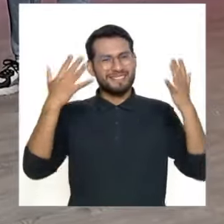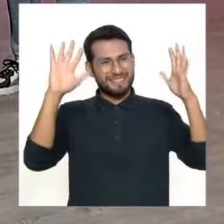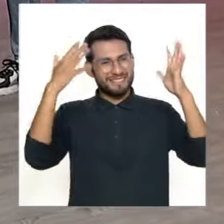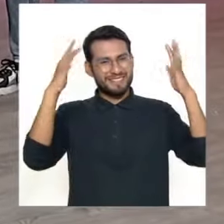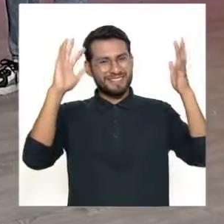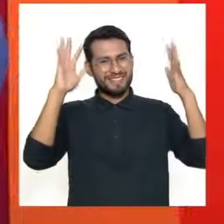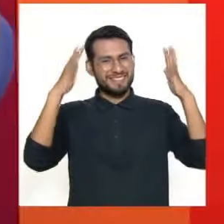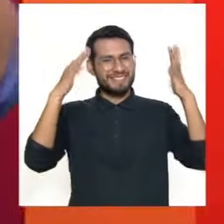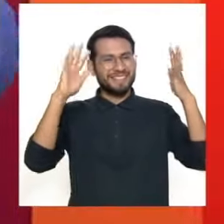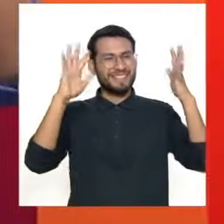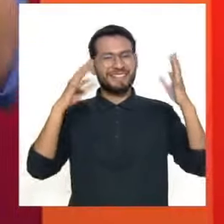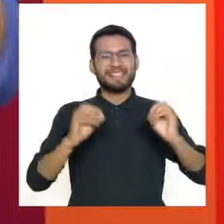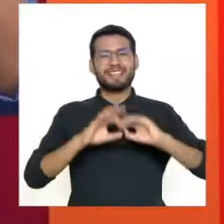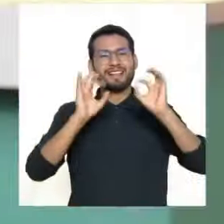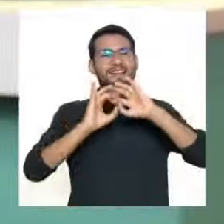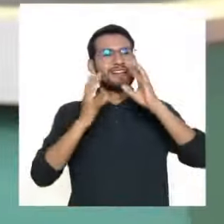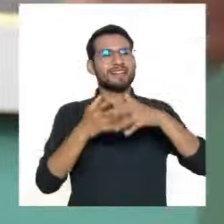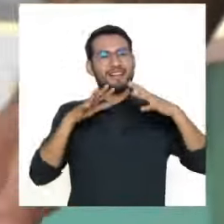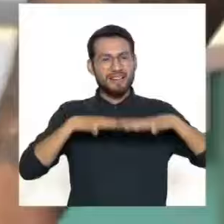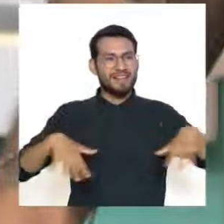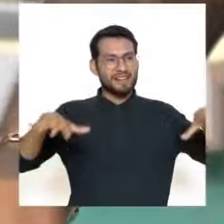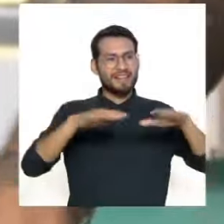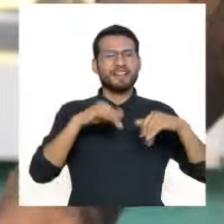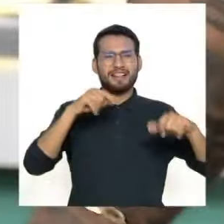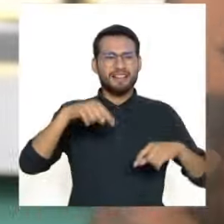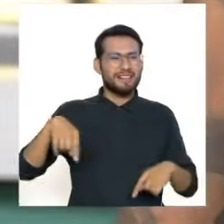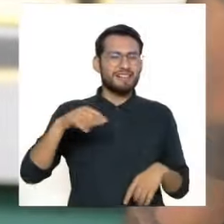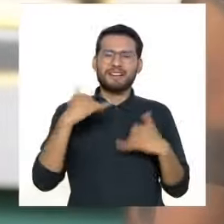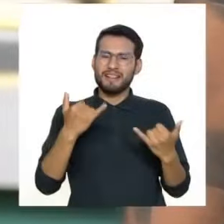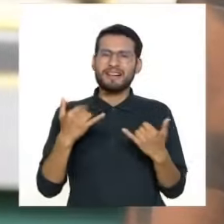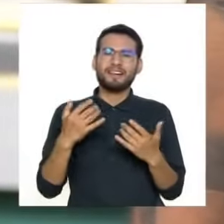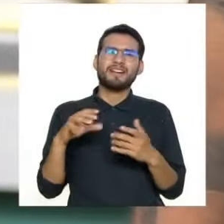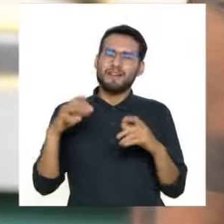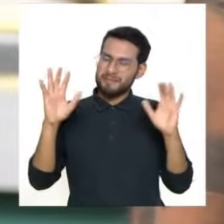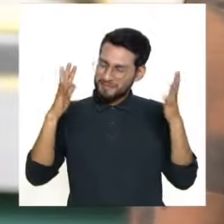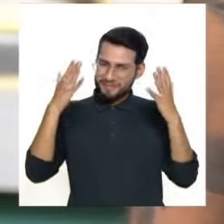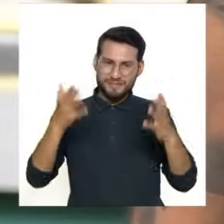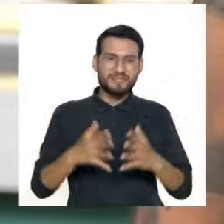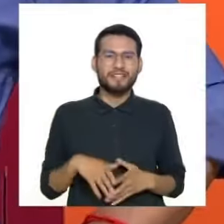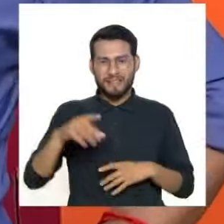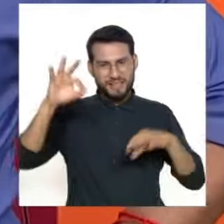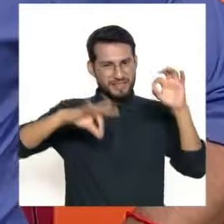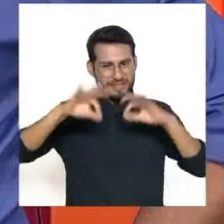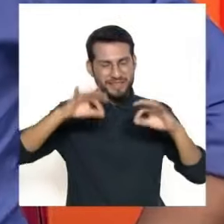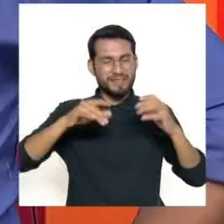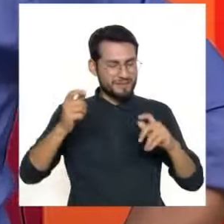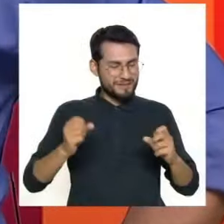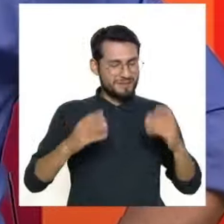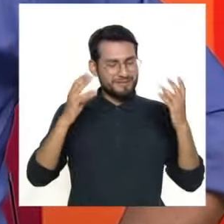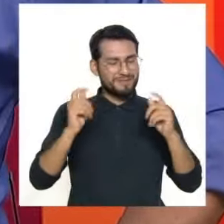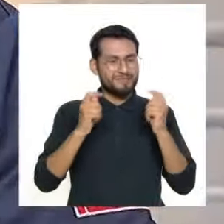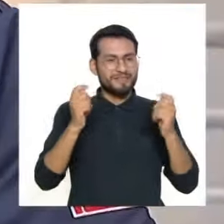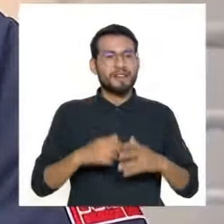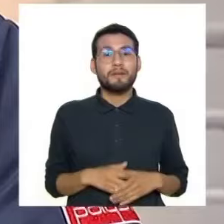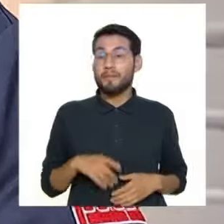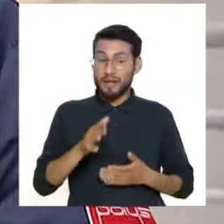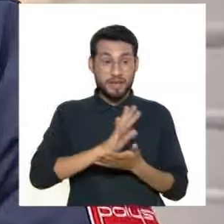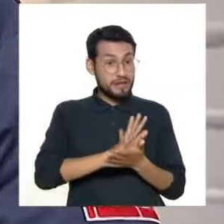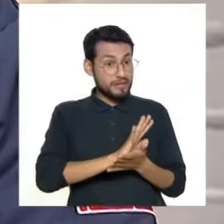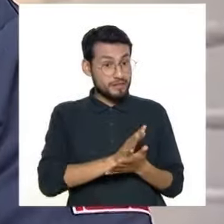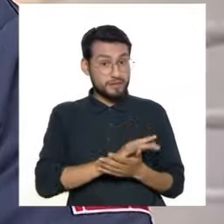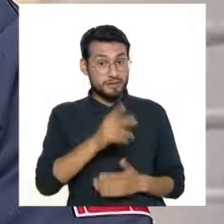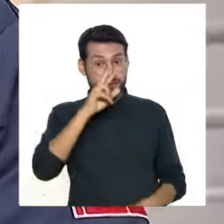para todos y para los quesos que hacen teatro también vayan al teatro bueno el queso sabemos que